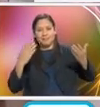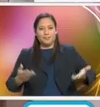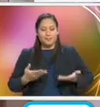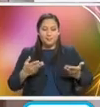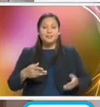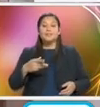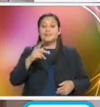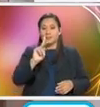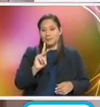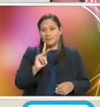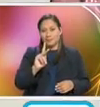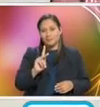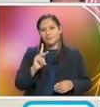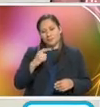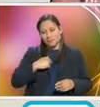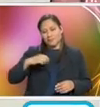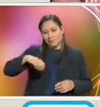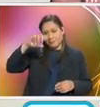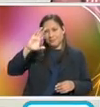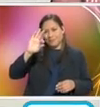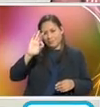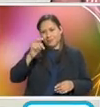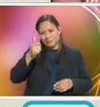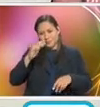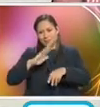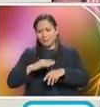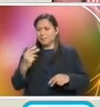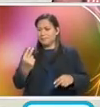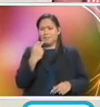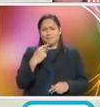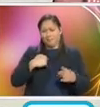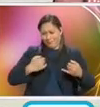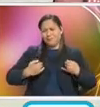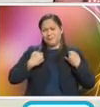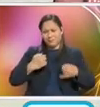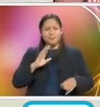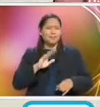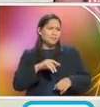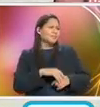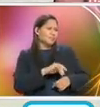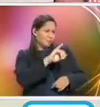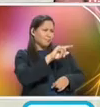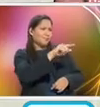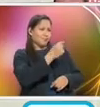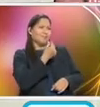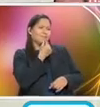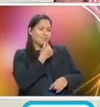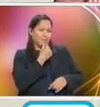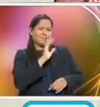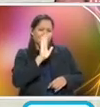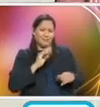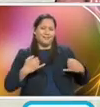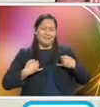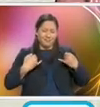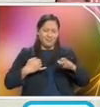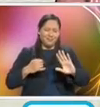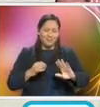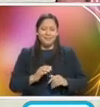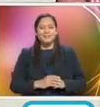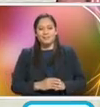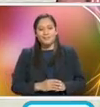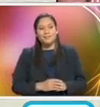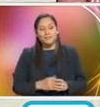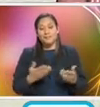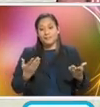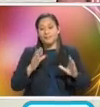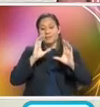Pero yo quiero hablar, yo tengo más de 40 años, no se me notan, yo lo sé, pero los tengo. Sí, no, tú eres muy joven. Exacto. Sí. Pero entonces, pues hablar